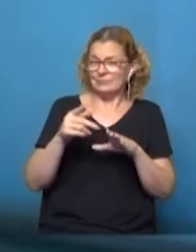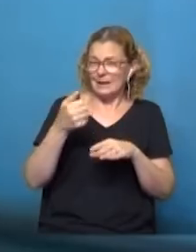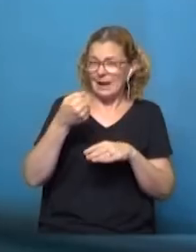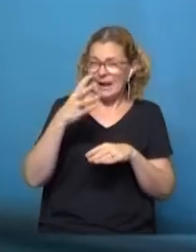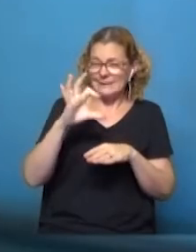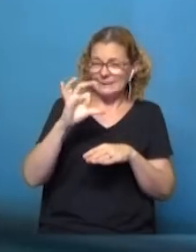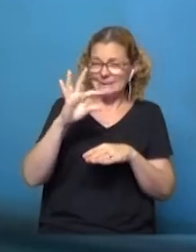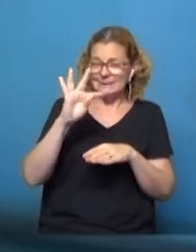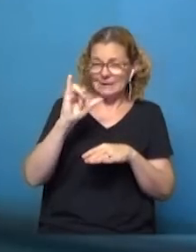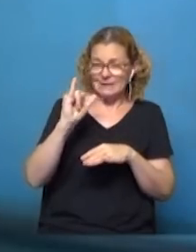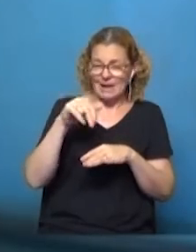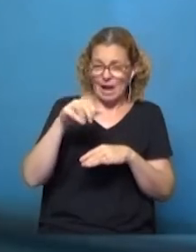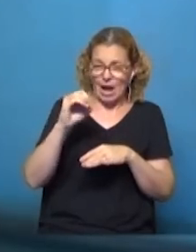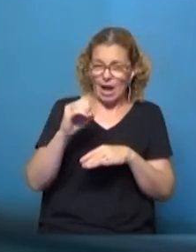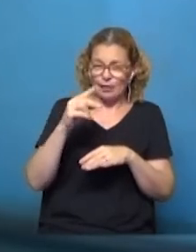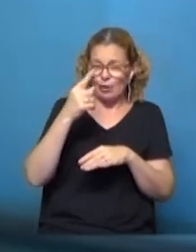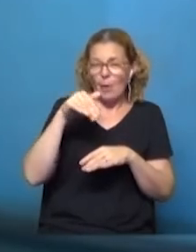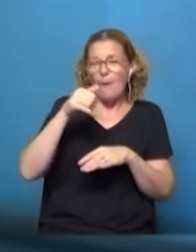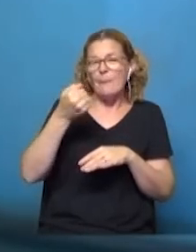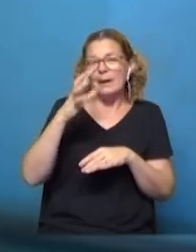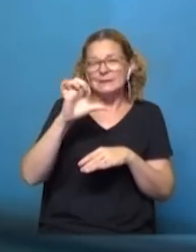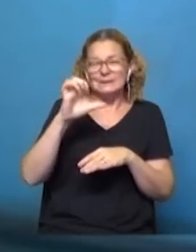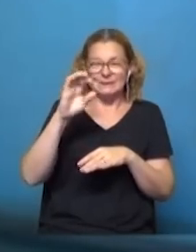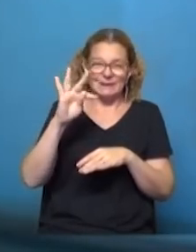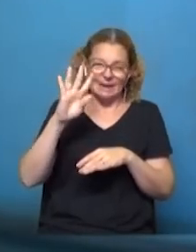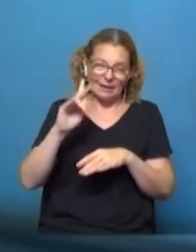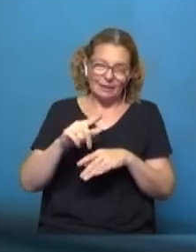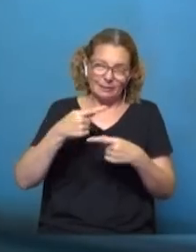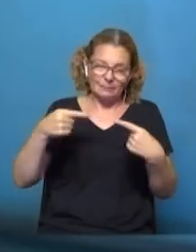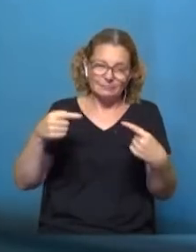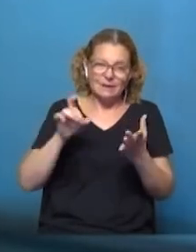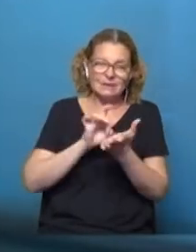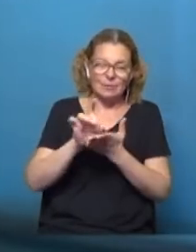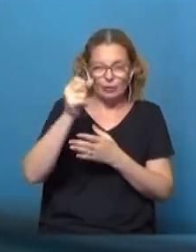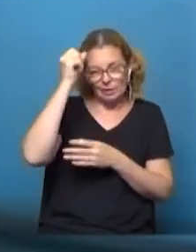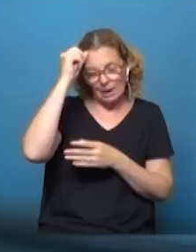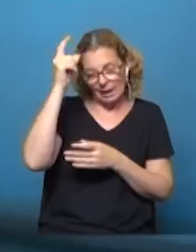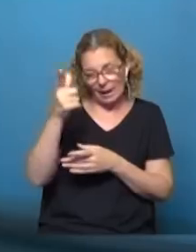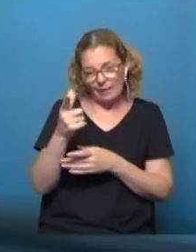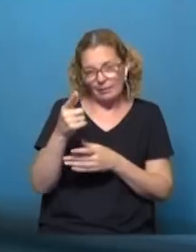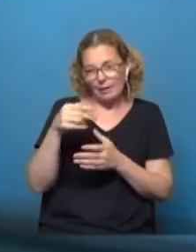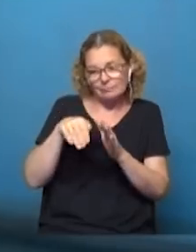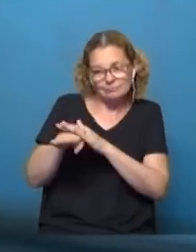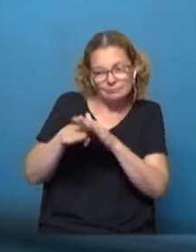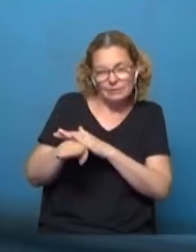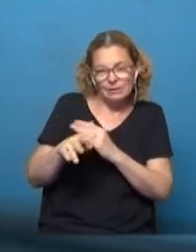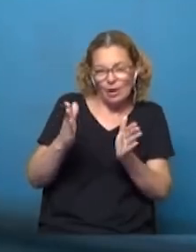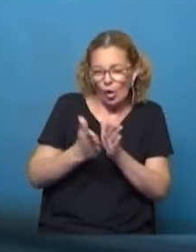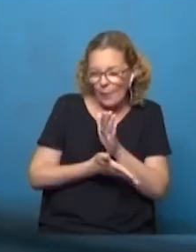astesiano de marcete de el servicio de inteligencia que filtra